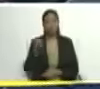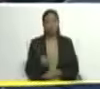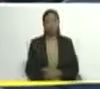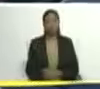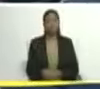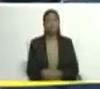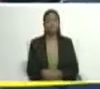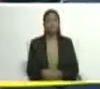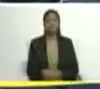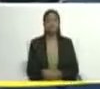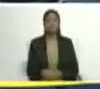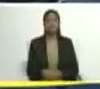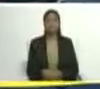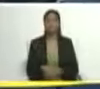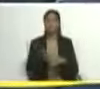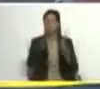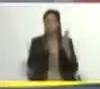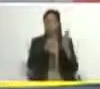que es una agenda pendiente